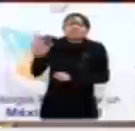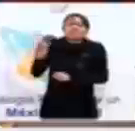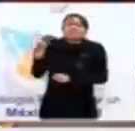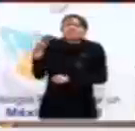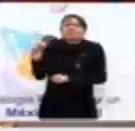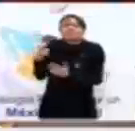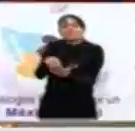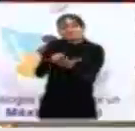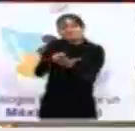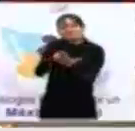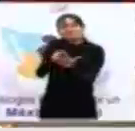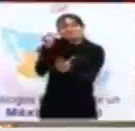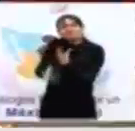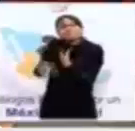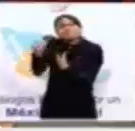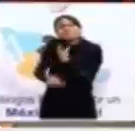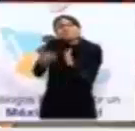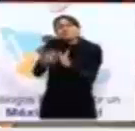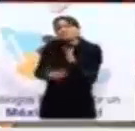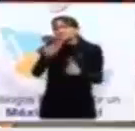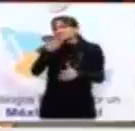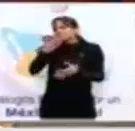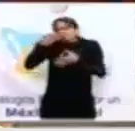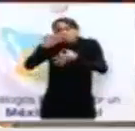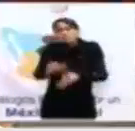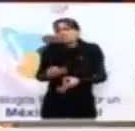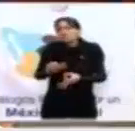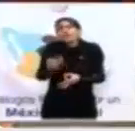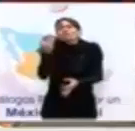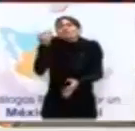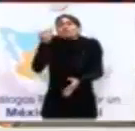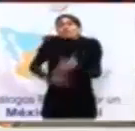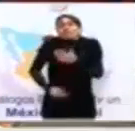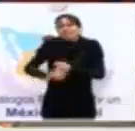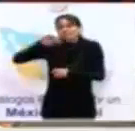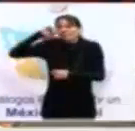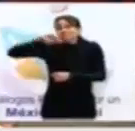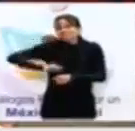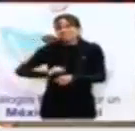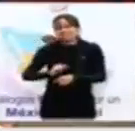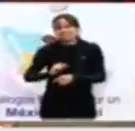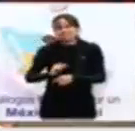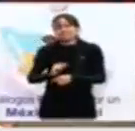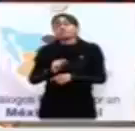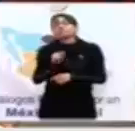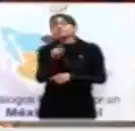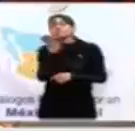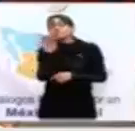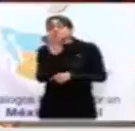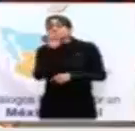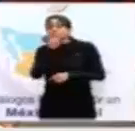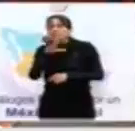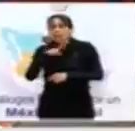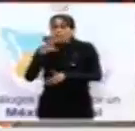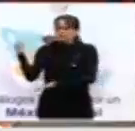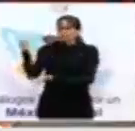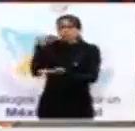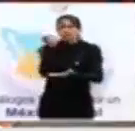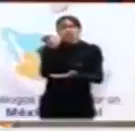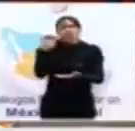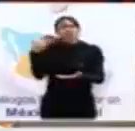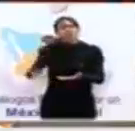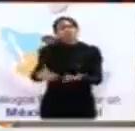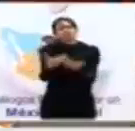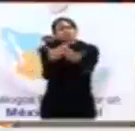ya tenemos dos temas importantísimos, un presupuesto aparentemente bueno en cuanto